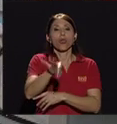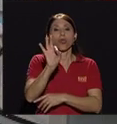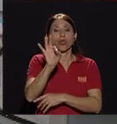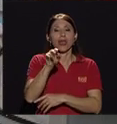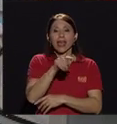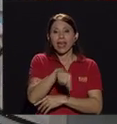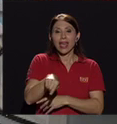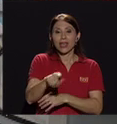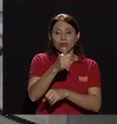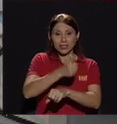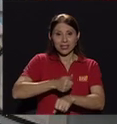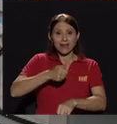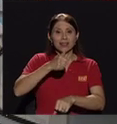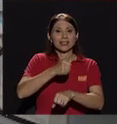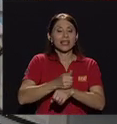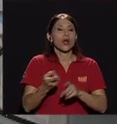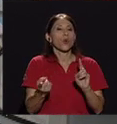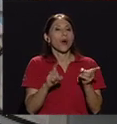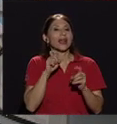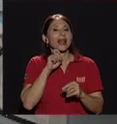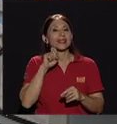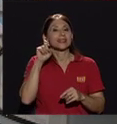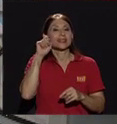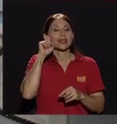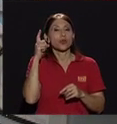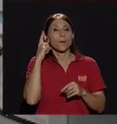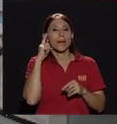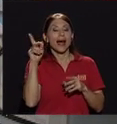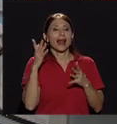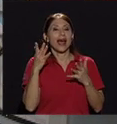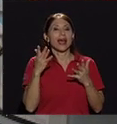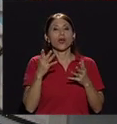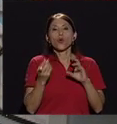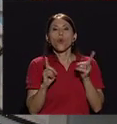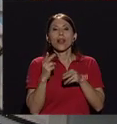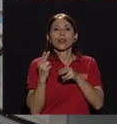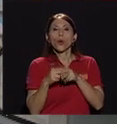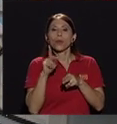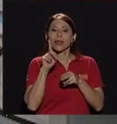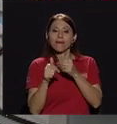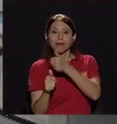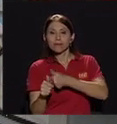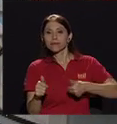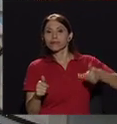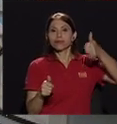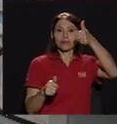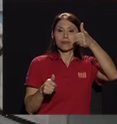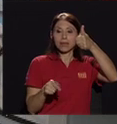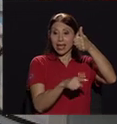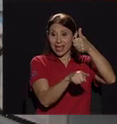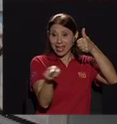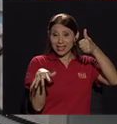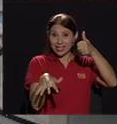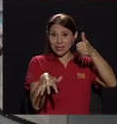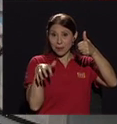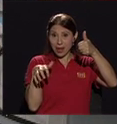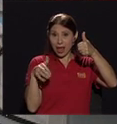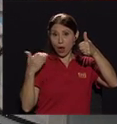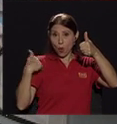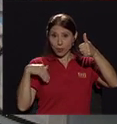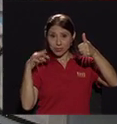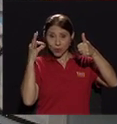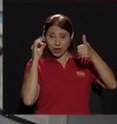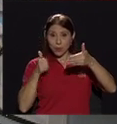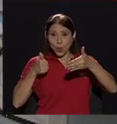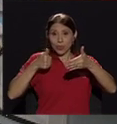encabezamiento. Entonces, los hombres y las mujeres que votan en esa asamblea votaron para que encabezaran